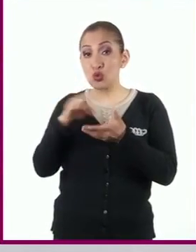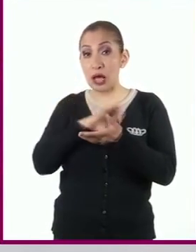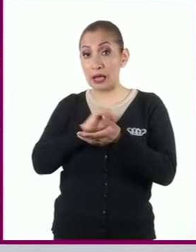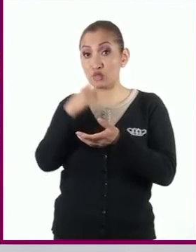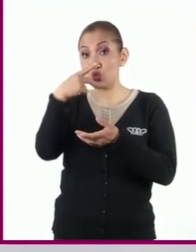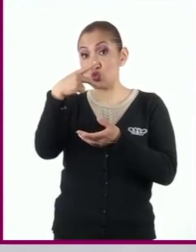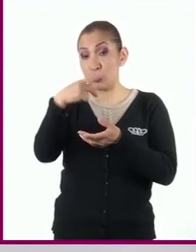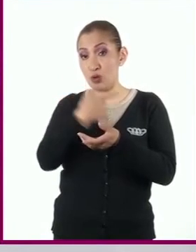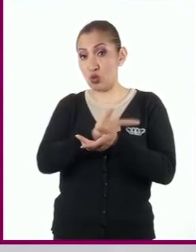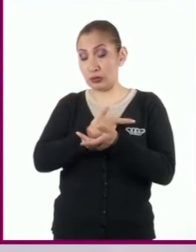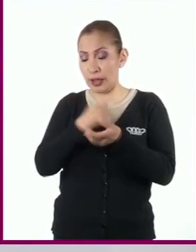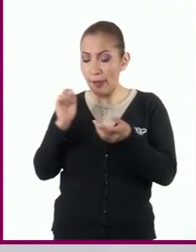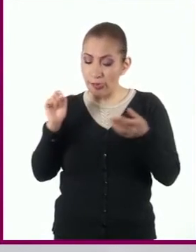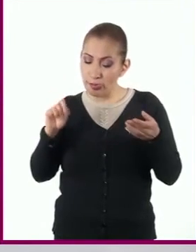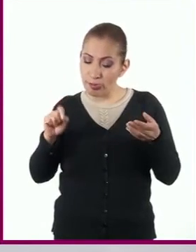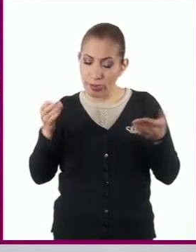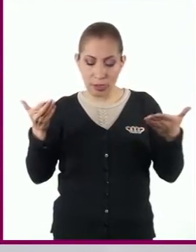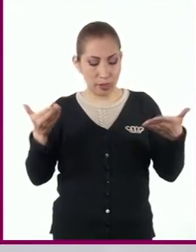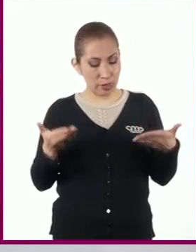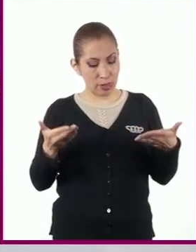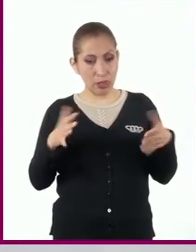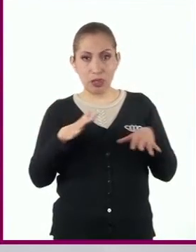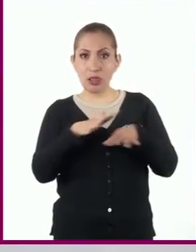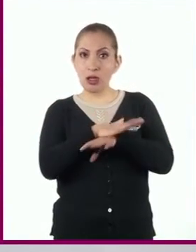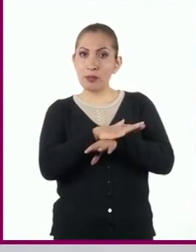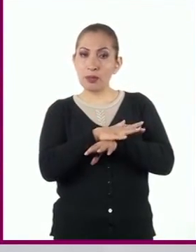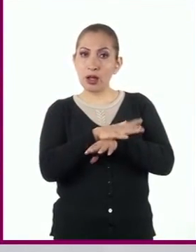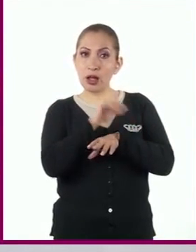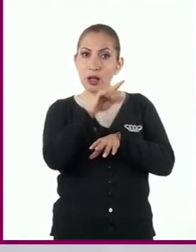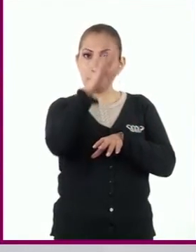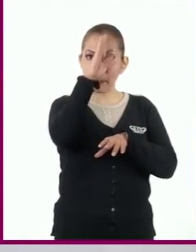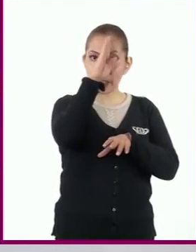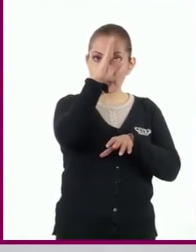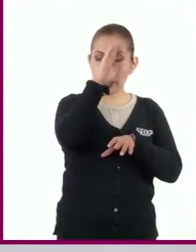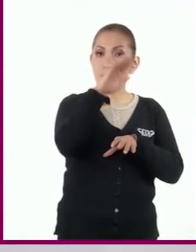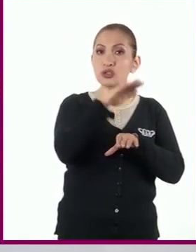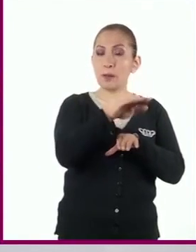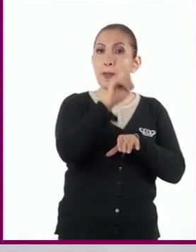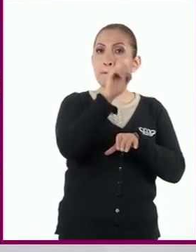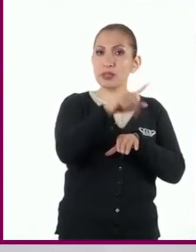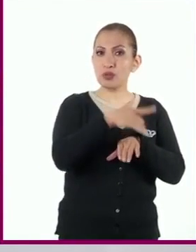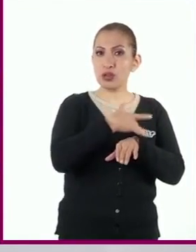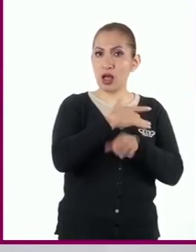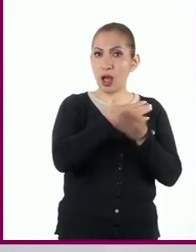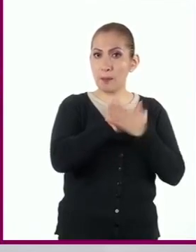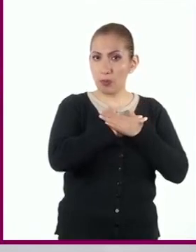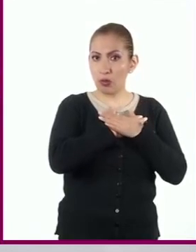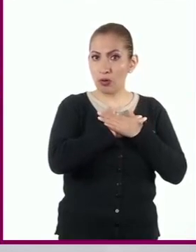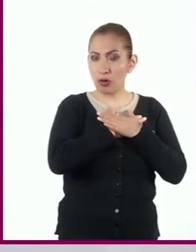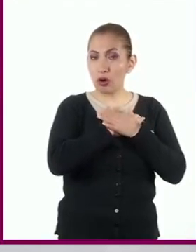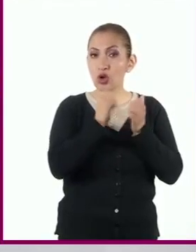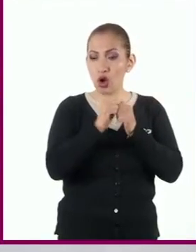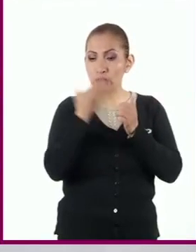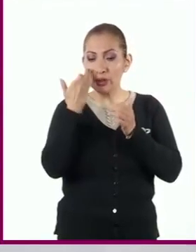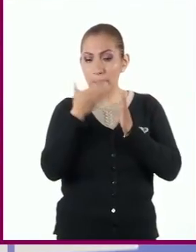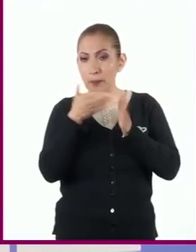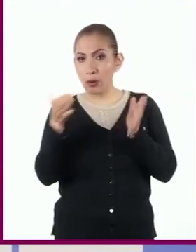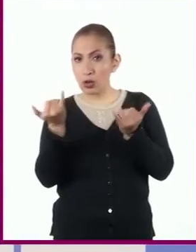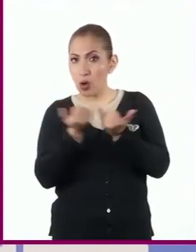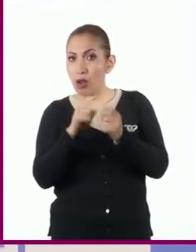a ustedes para ver cómo ha cambiado lo que pensamos acerca de este sentimiento a través del